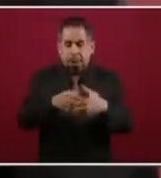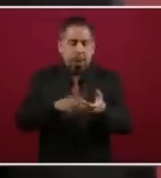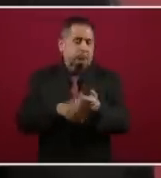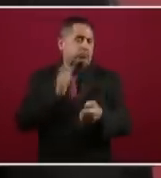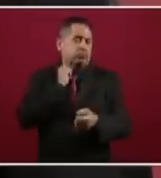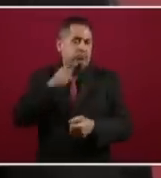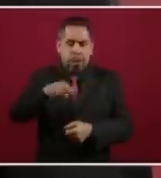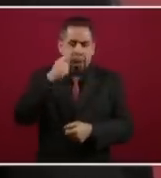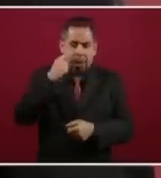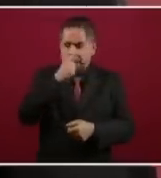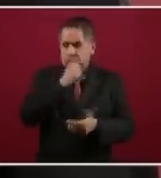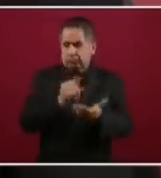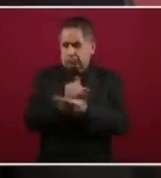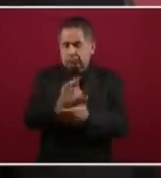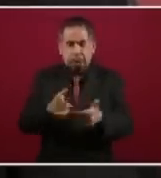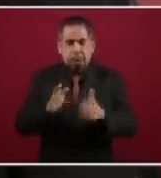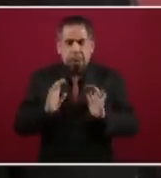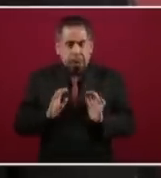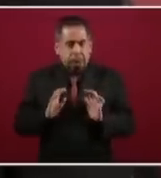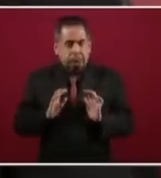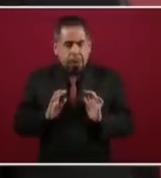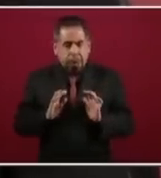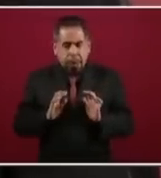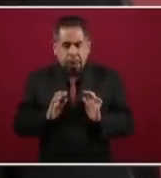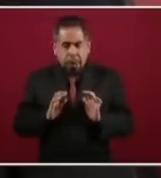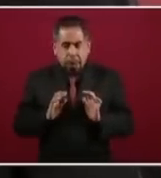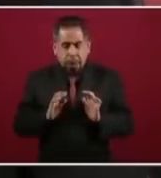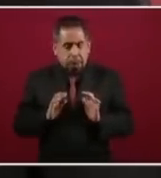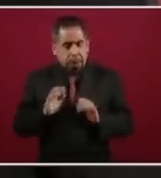senadores. Tienen